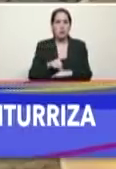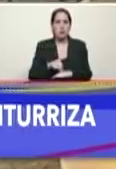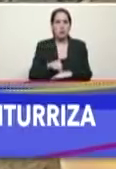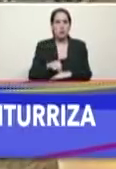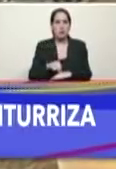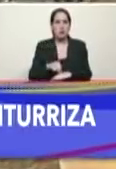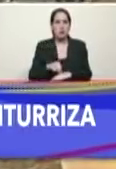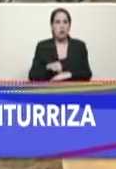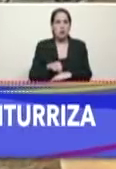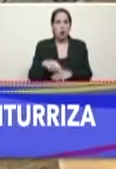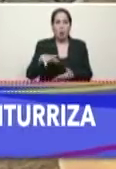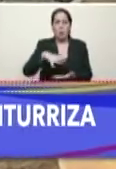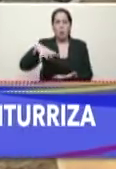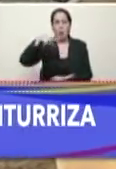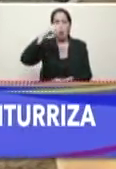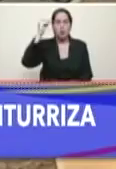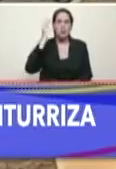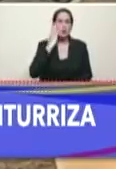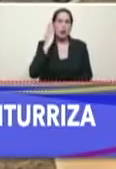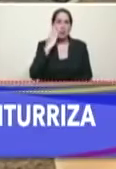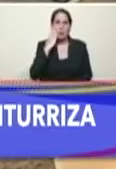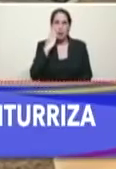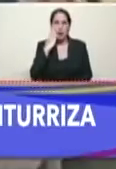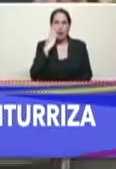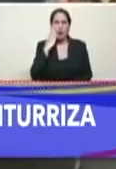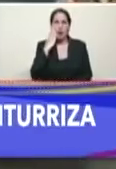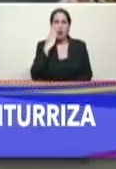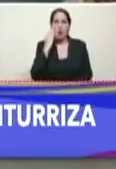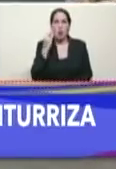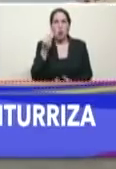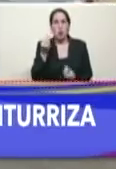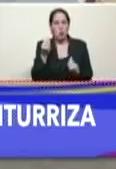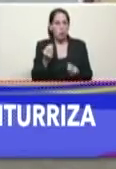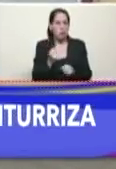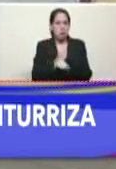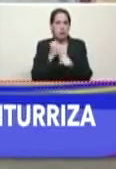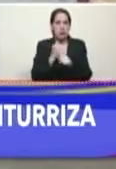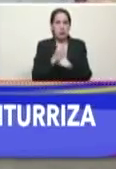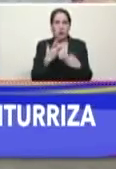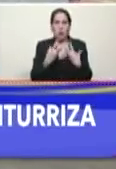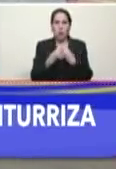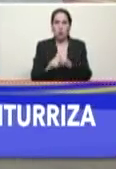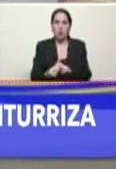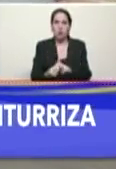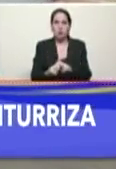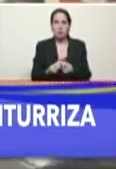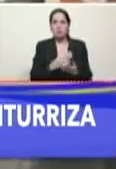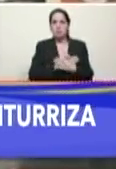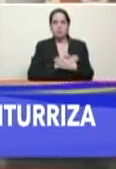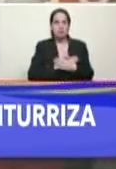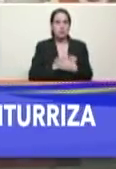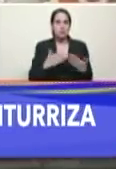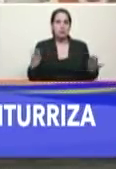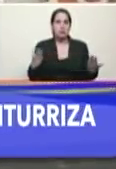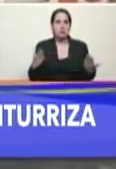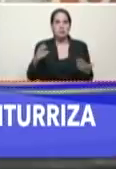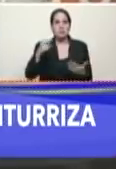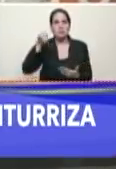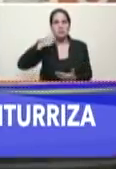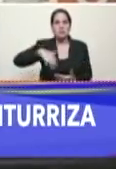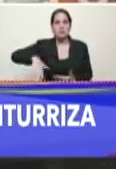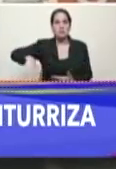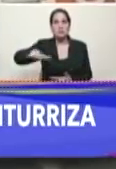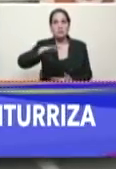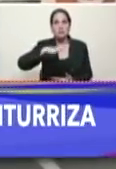monumento a la madre, y que esta intervención y este trabajo conjunto Se lo ponemos ahora a la orden de nuestro pueblo, de